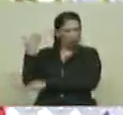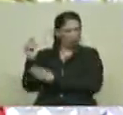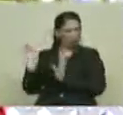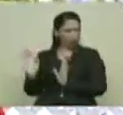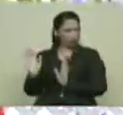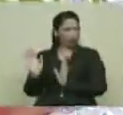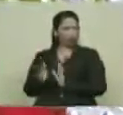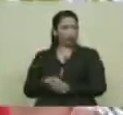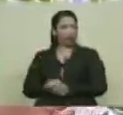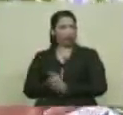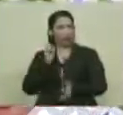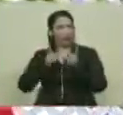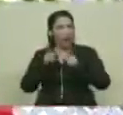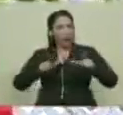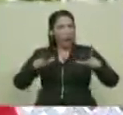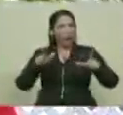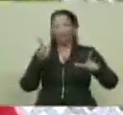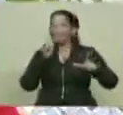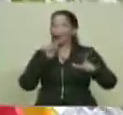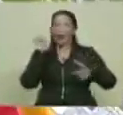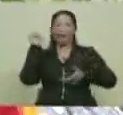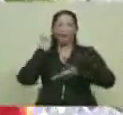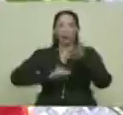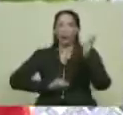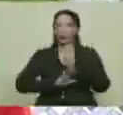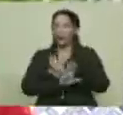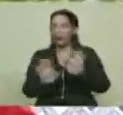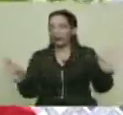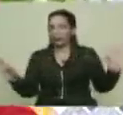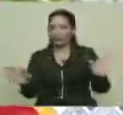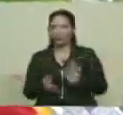aquí, por algún lugar. Ya no pues.